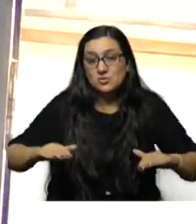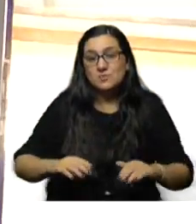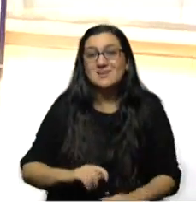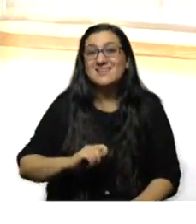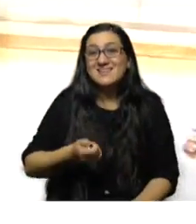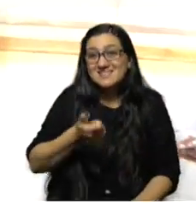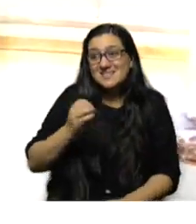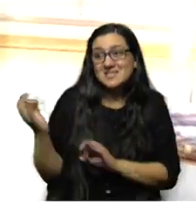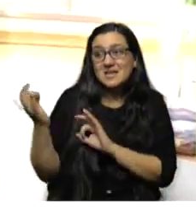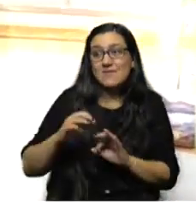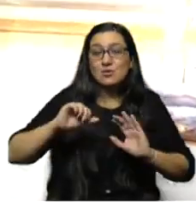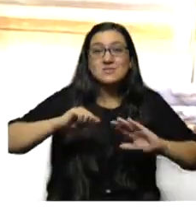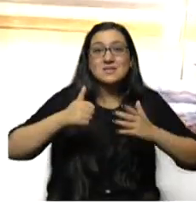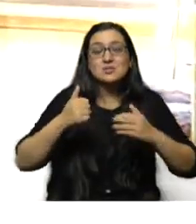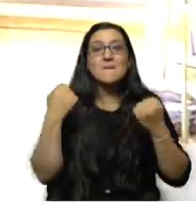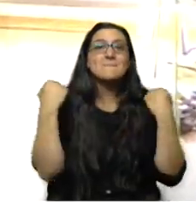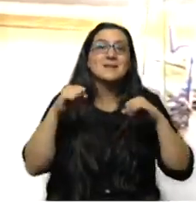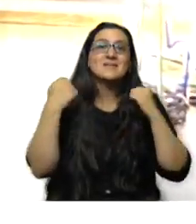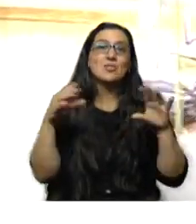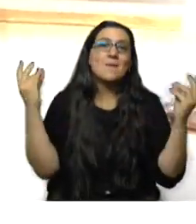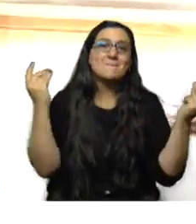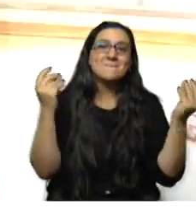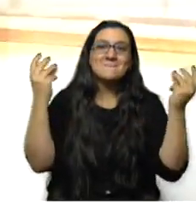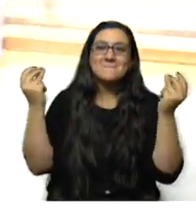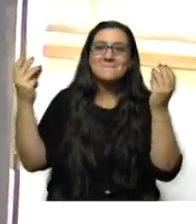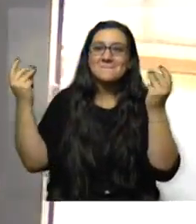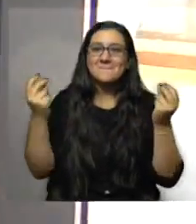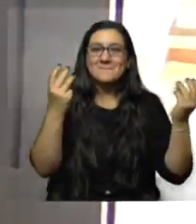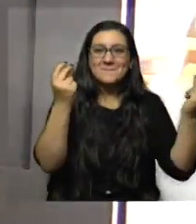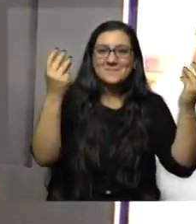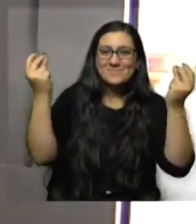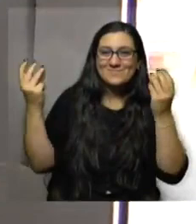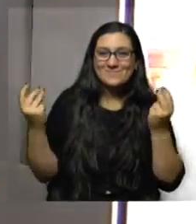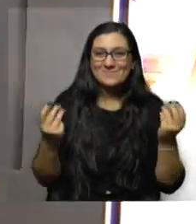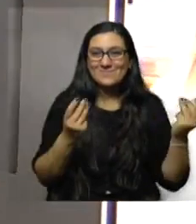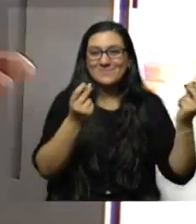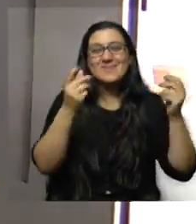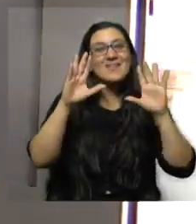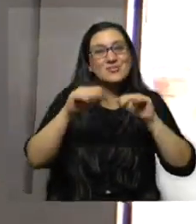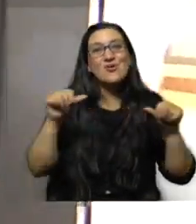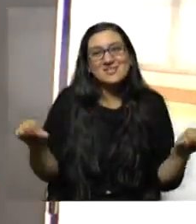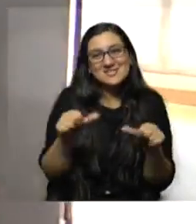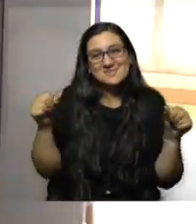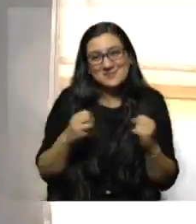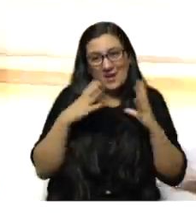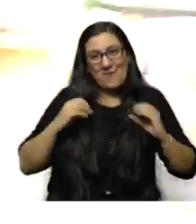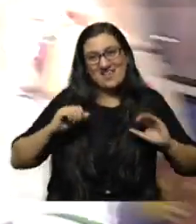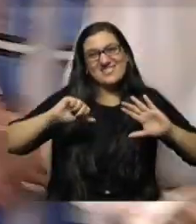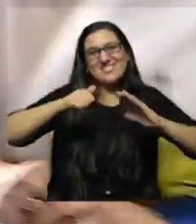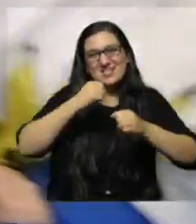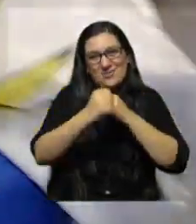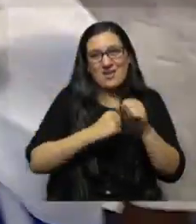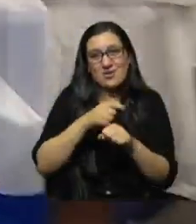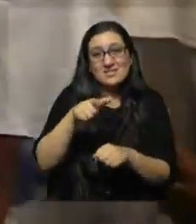¿no? Un rato, porque estaban ensayando el pericón hace un rato, cosa tan linda, ¿no? Y que todos hicimos en la escuela. Nos recibe ya la directora de la escuela